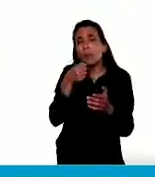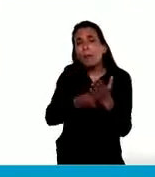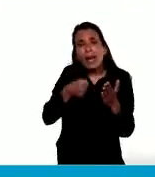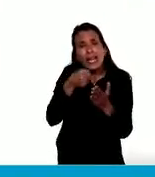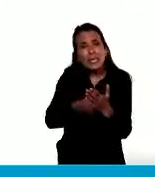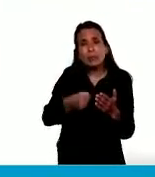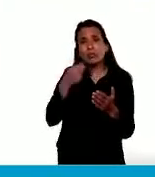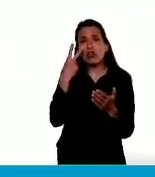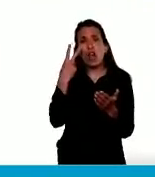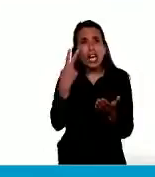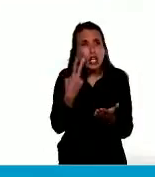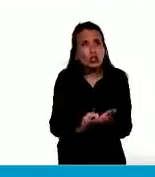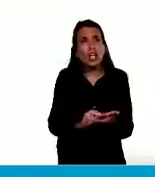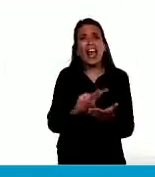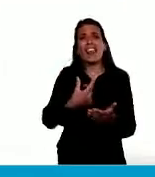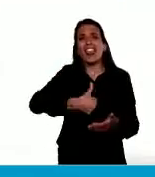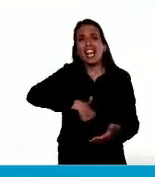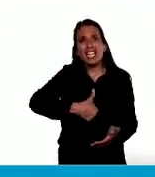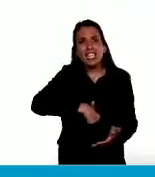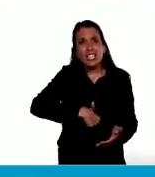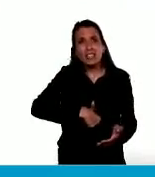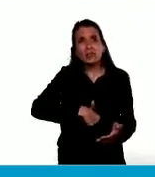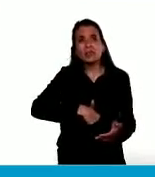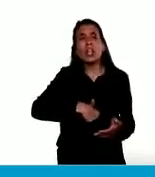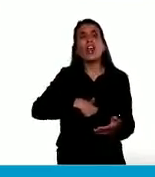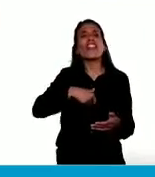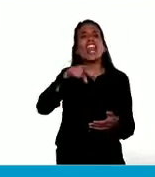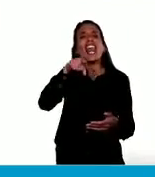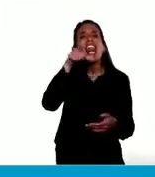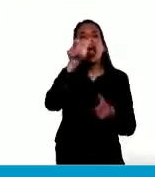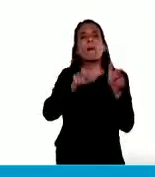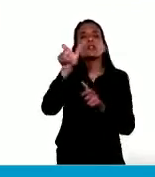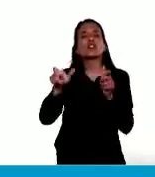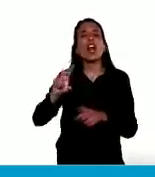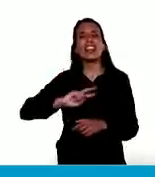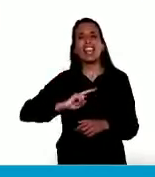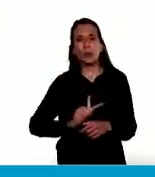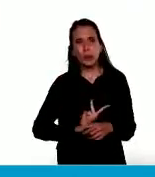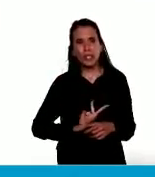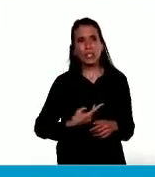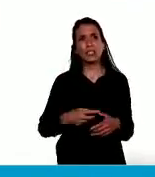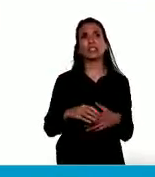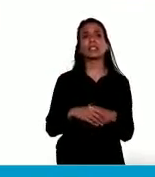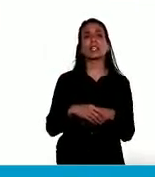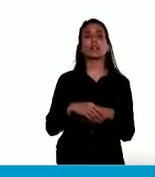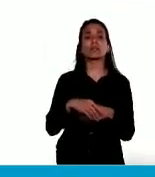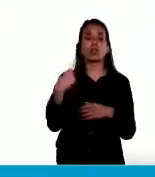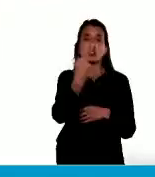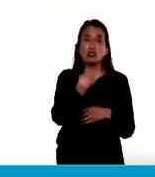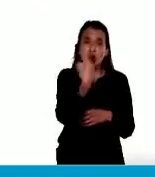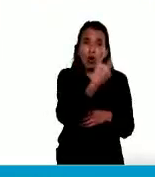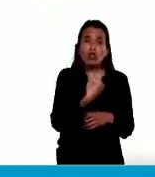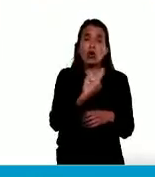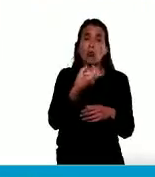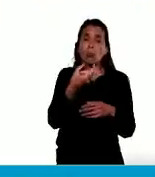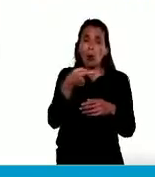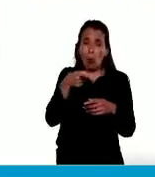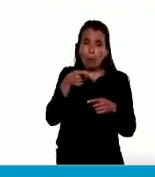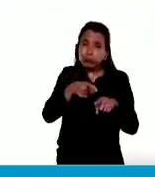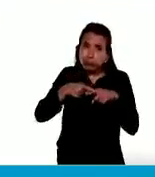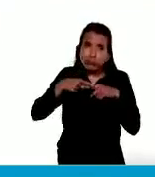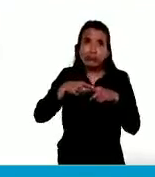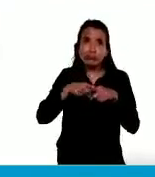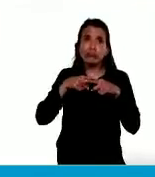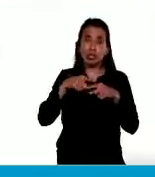reconocimiento de la identidad de los travestis como potencia política, y yo tuve el